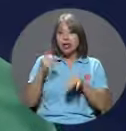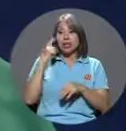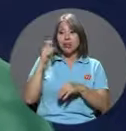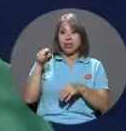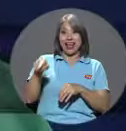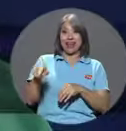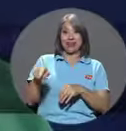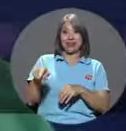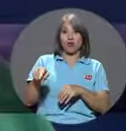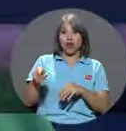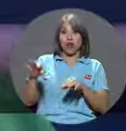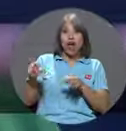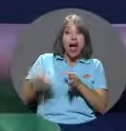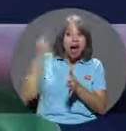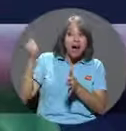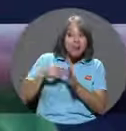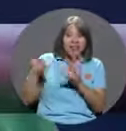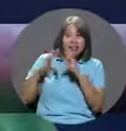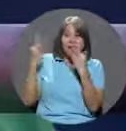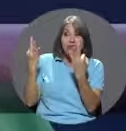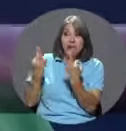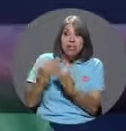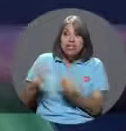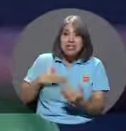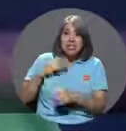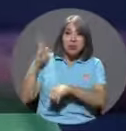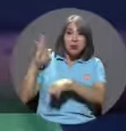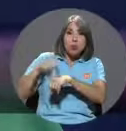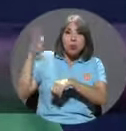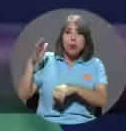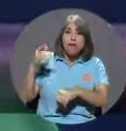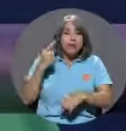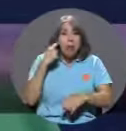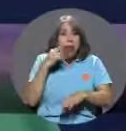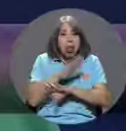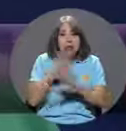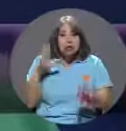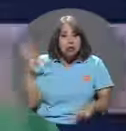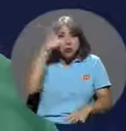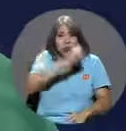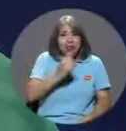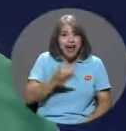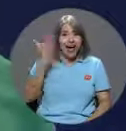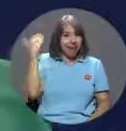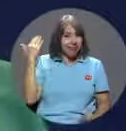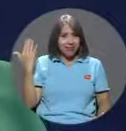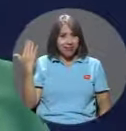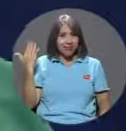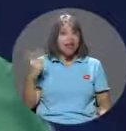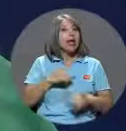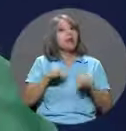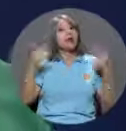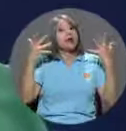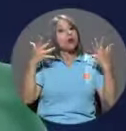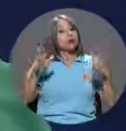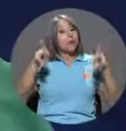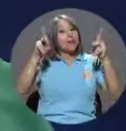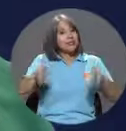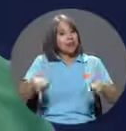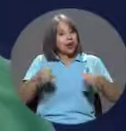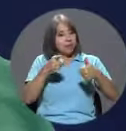las familias que tienden a culparse mucho y en ocasiones no se ha visto. Pero cuando hay alguien que ya pasó a la